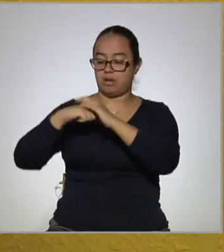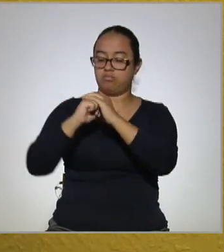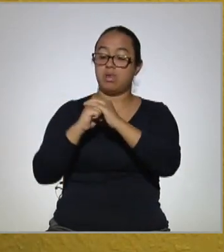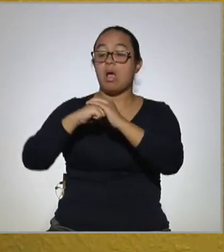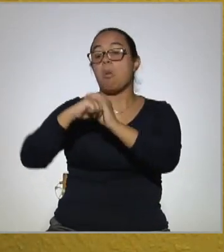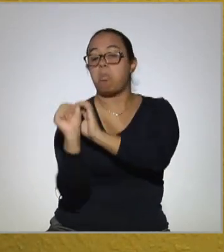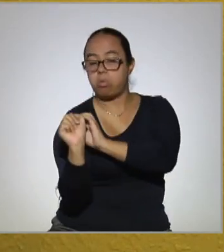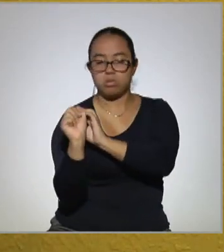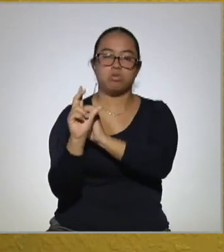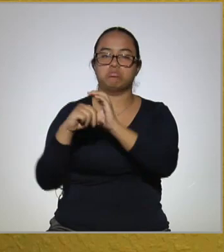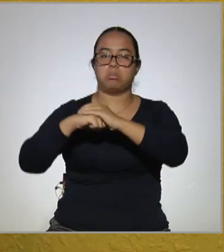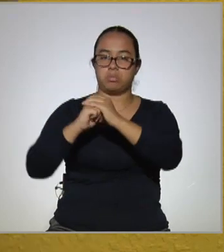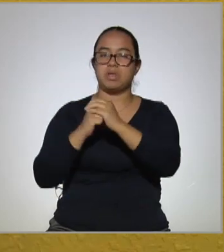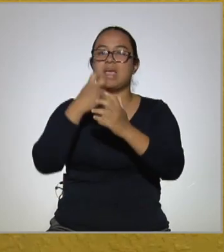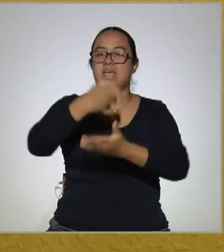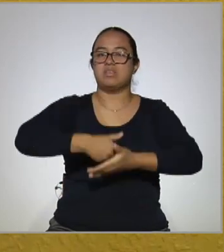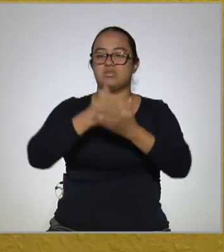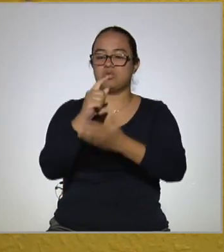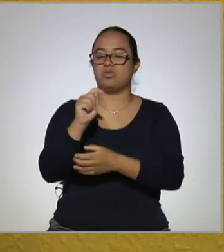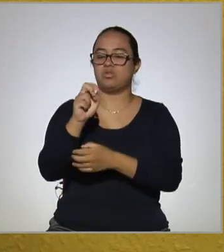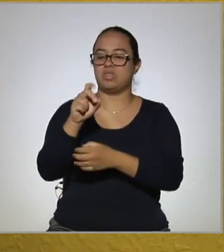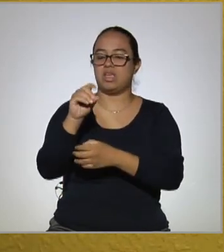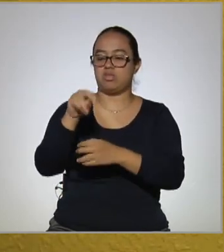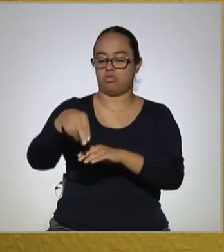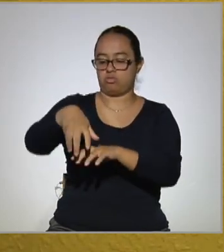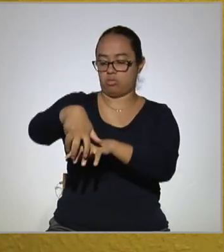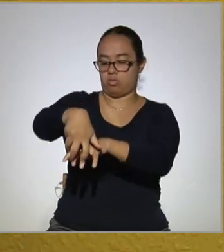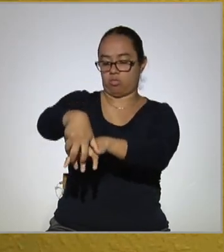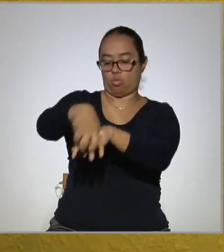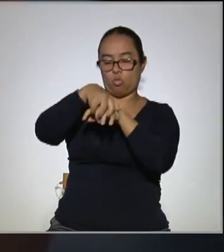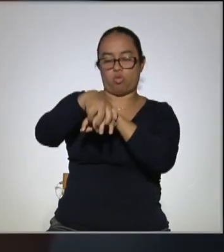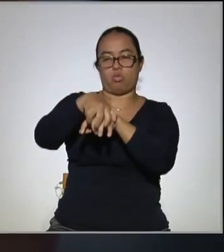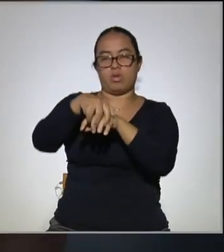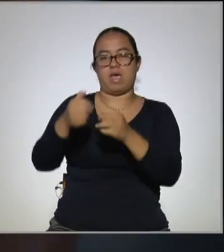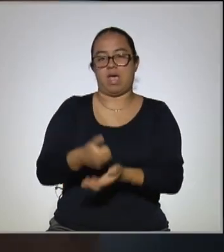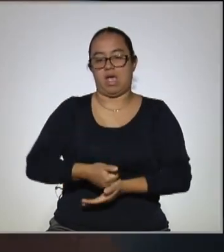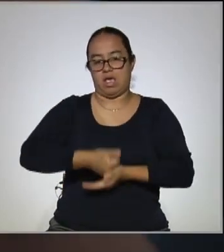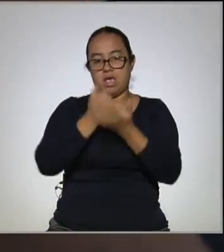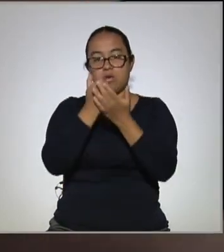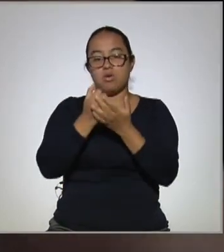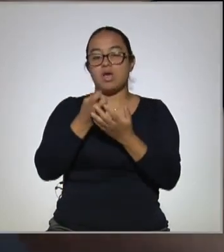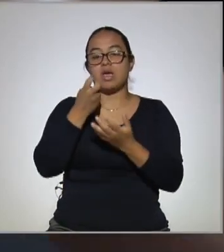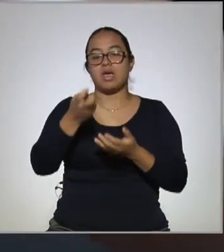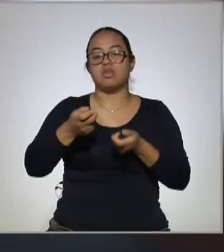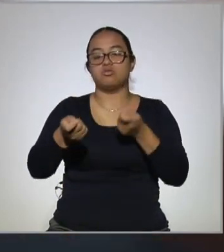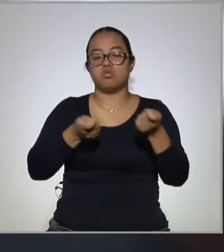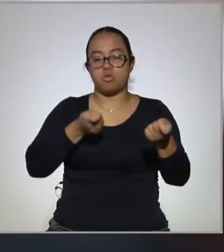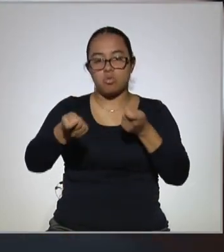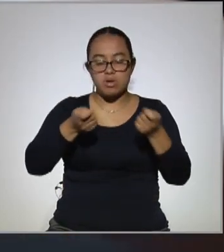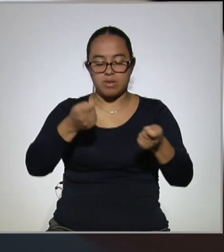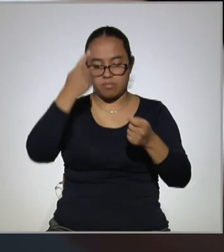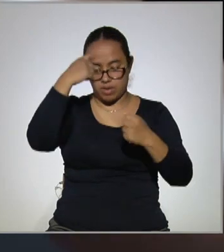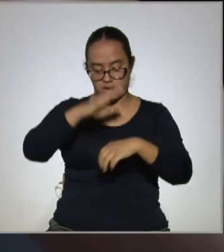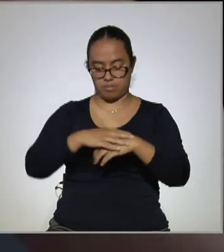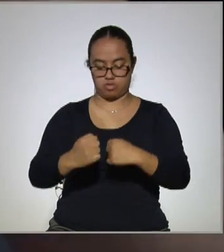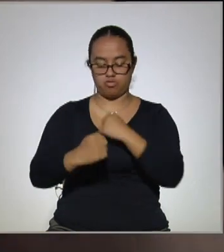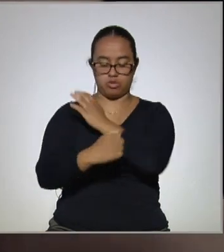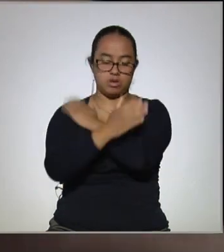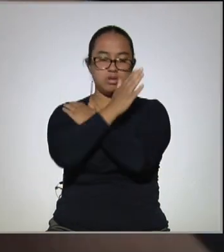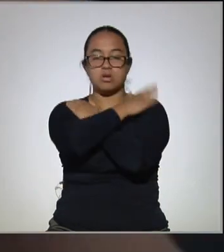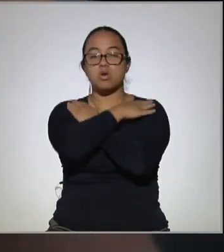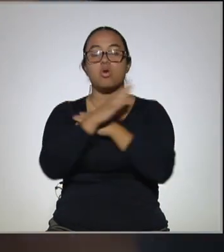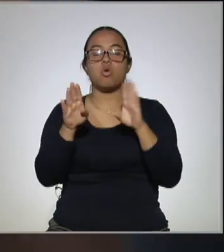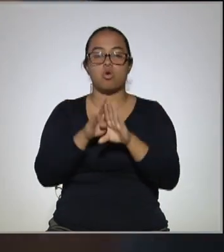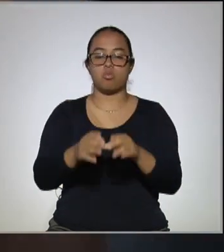plato. Básicamente eso es lo que hace el mango rotador. Entonces, el mango rotador controla y gobierna la fuerza del hombro